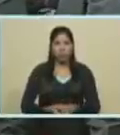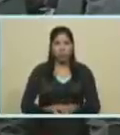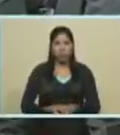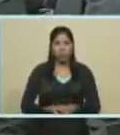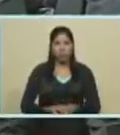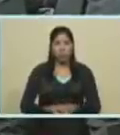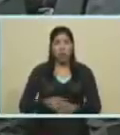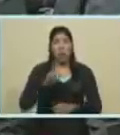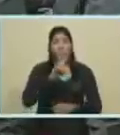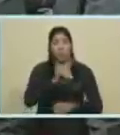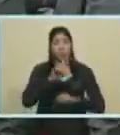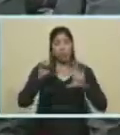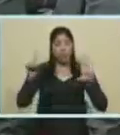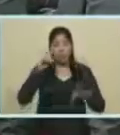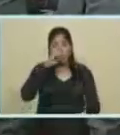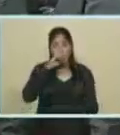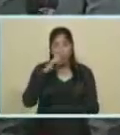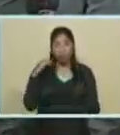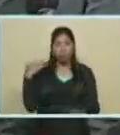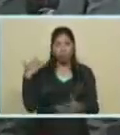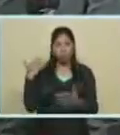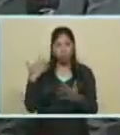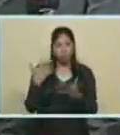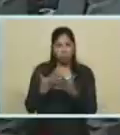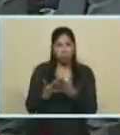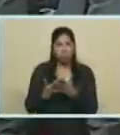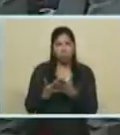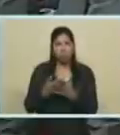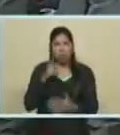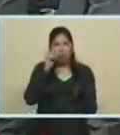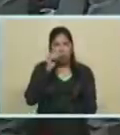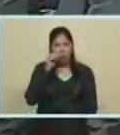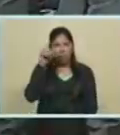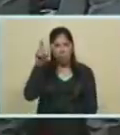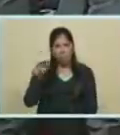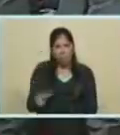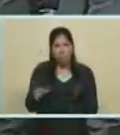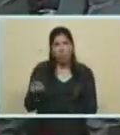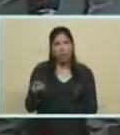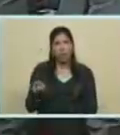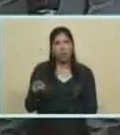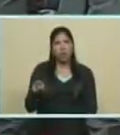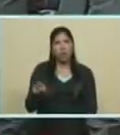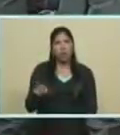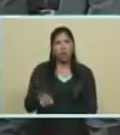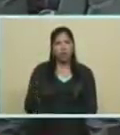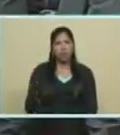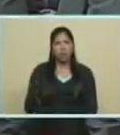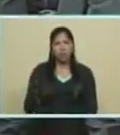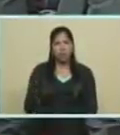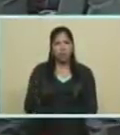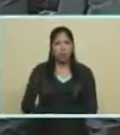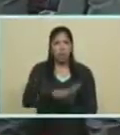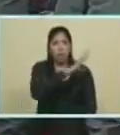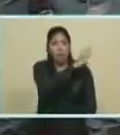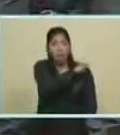que en 26 años, Cristóbal Jiménez, el coplero de América, general en jefe del Canto